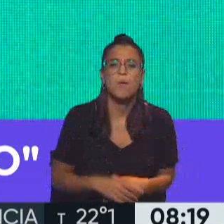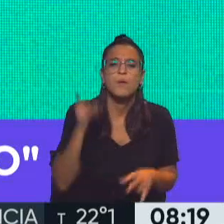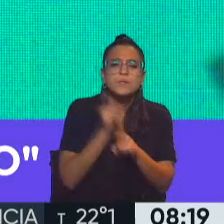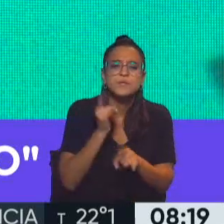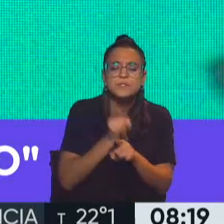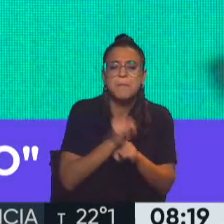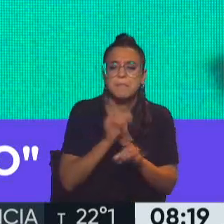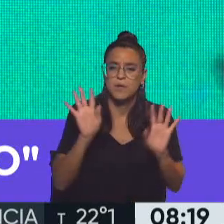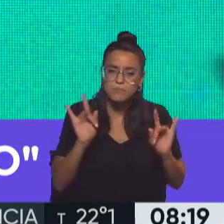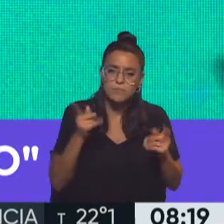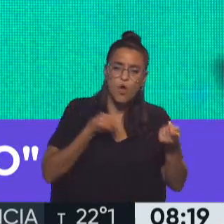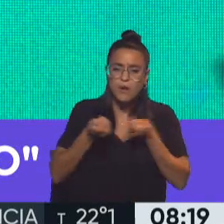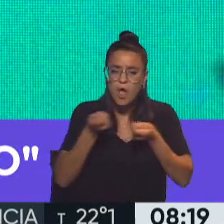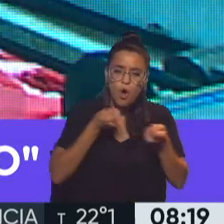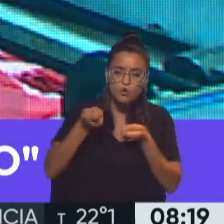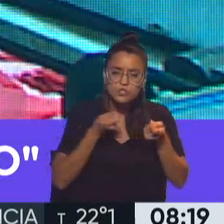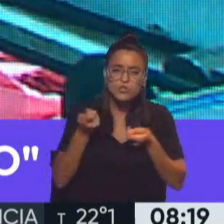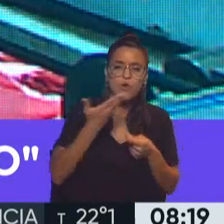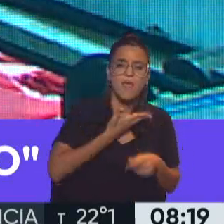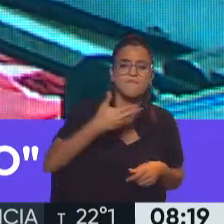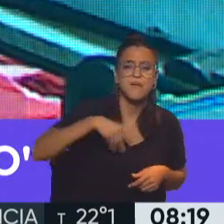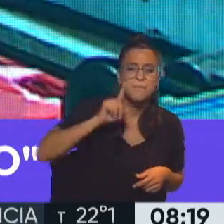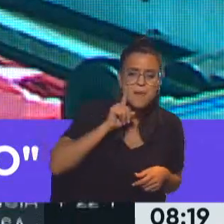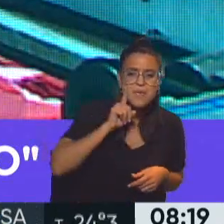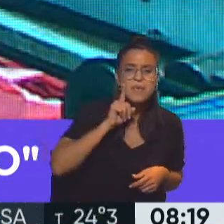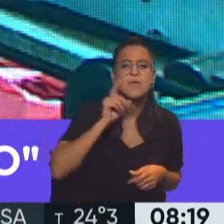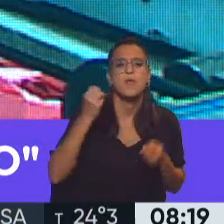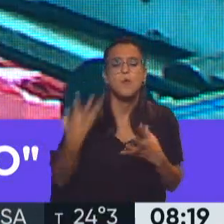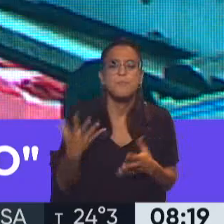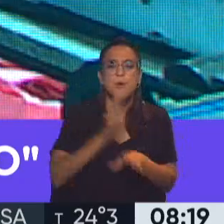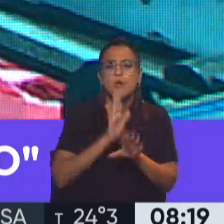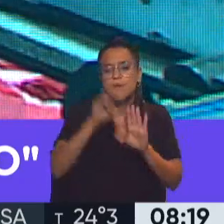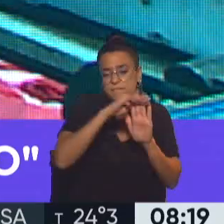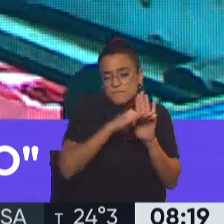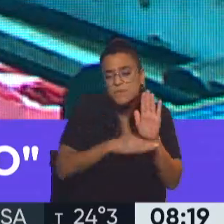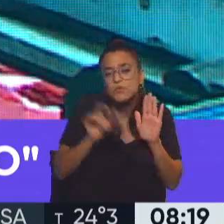fueron complejas las negociaciones con el Fondo Monetario Internacional porque te pone sus recetas, sus